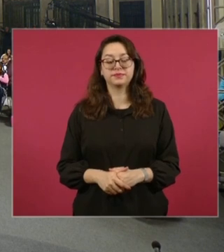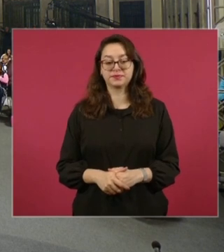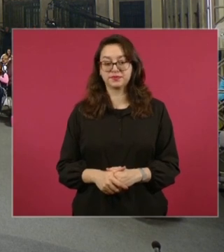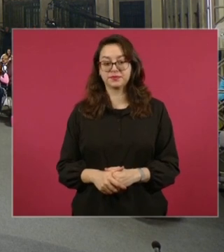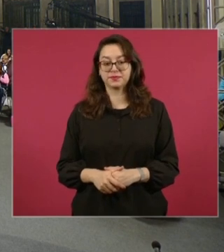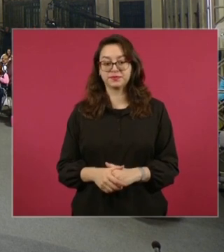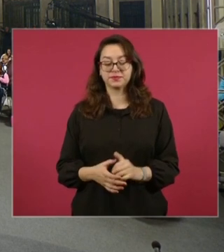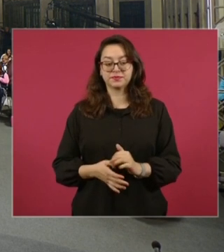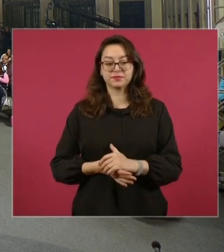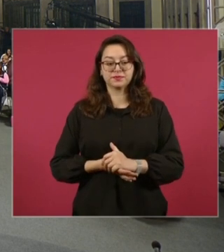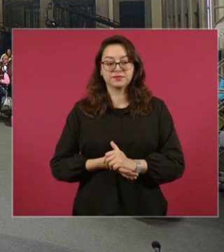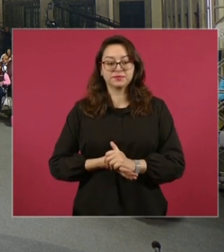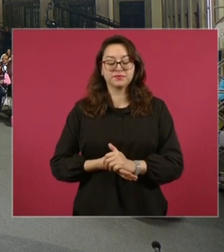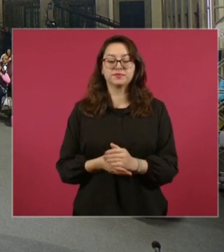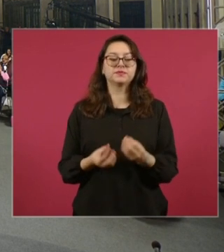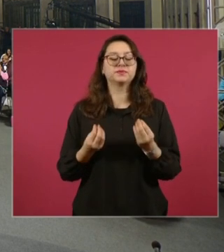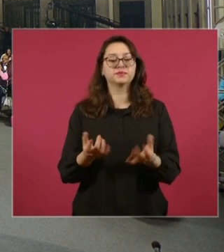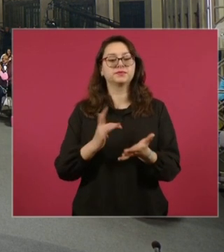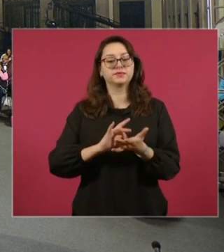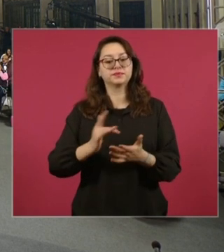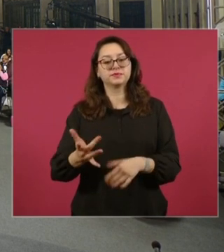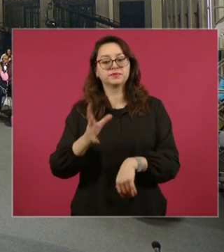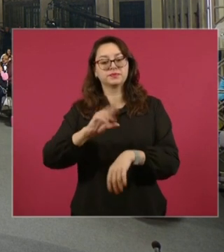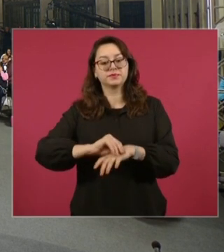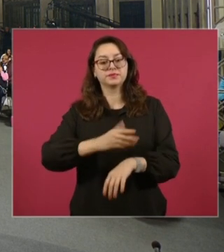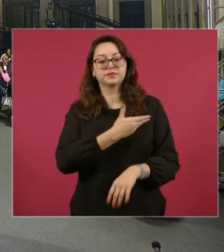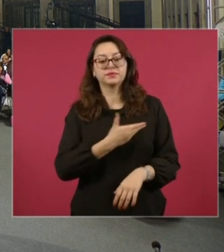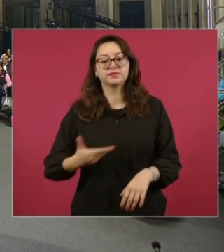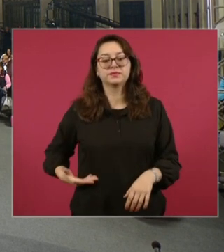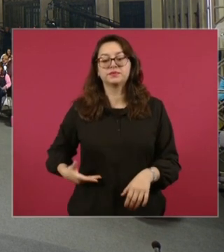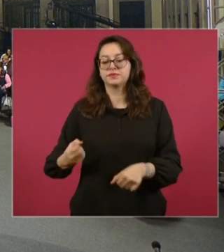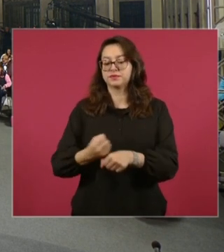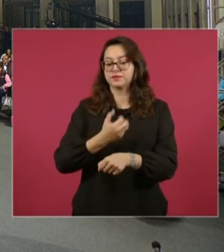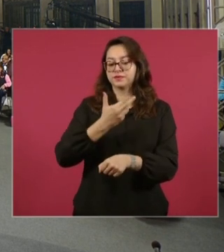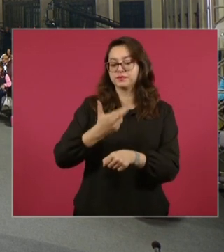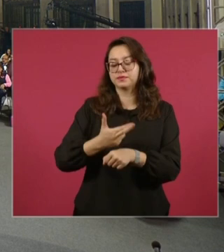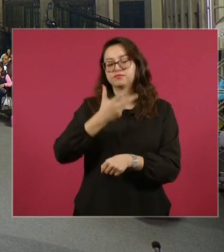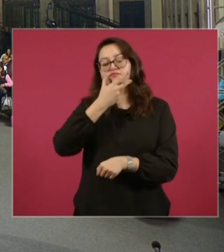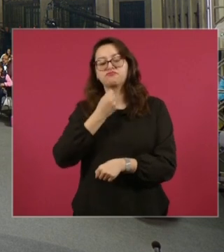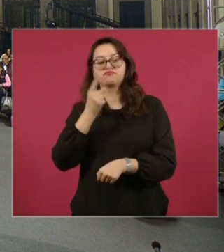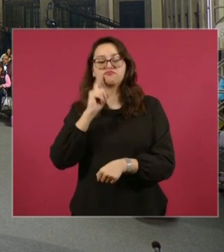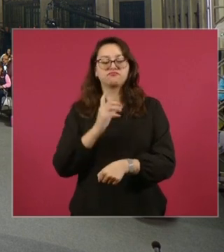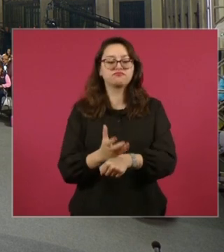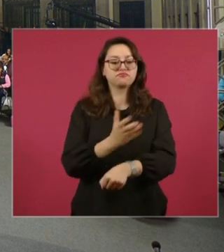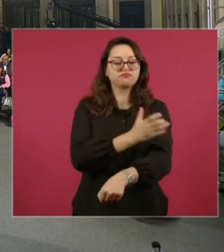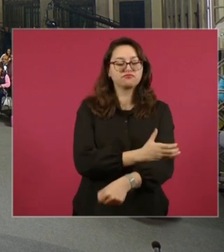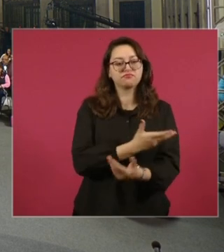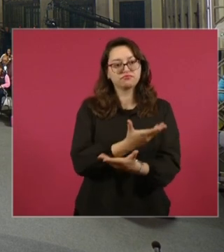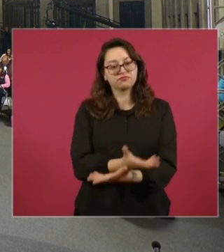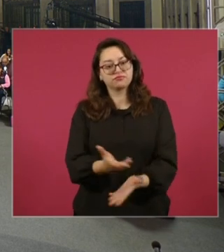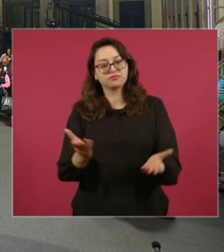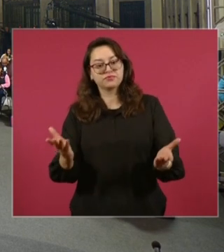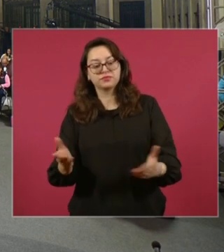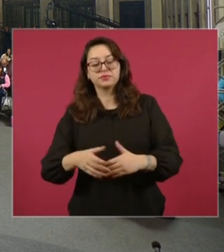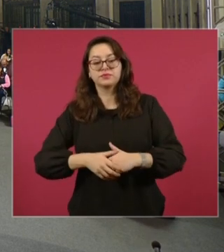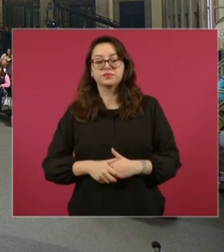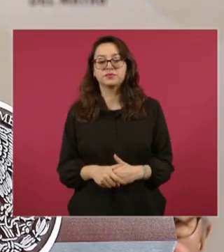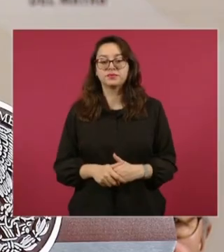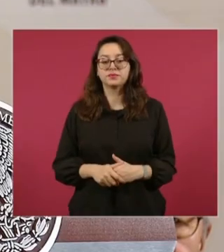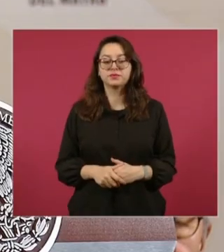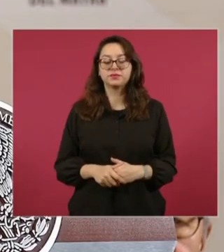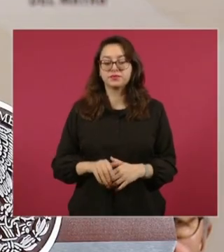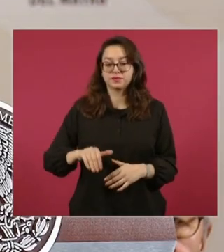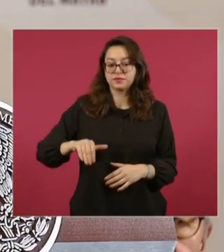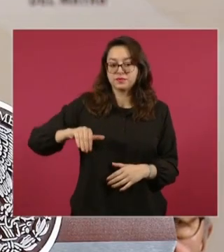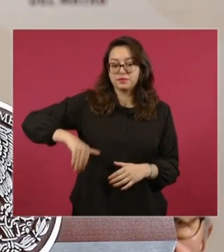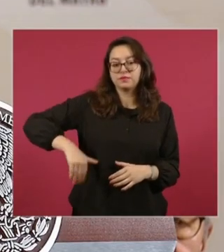Muchas gracias. Con su permiso, señor presidente, secretaria, secretario, compañeras y compañeros, justamente como lo acaba de mencionar el